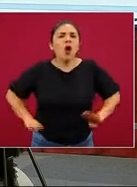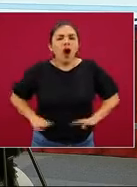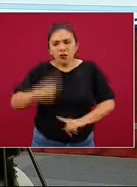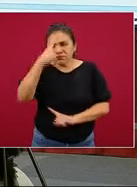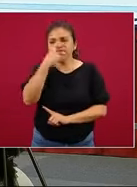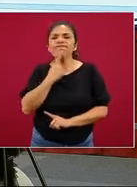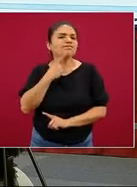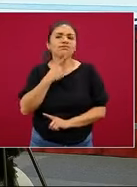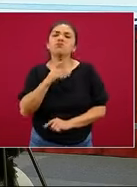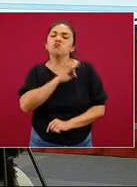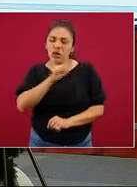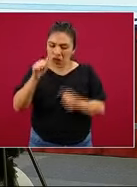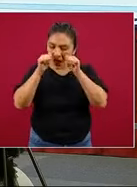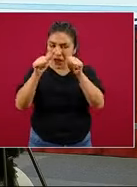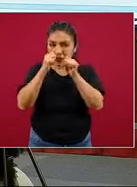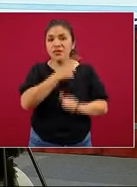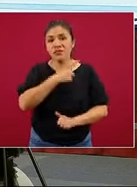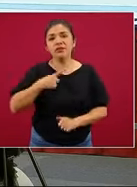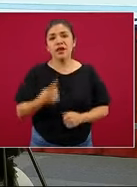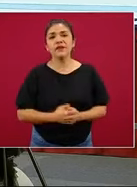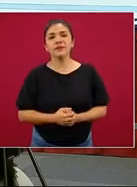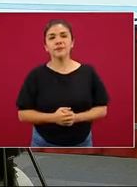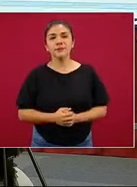migratorio. La siguiente.